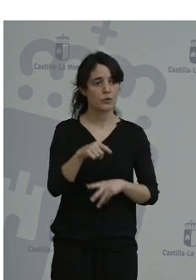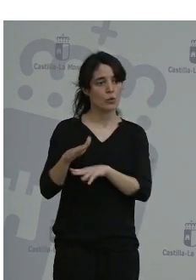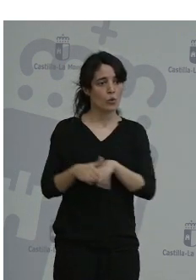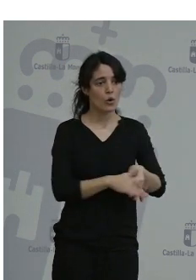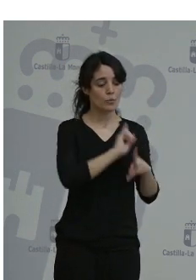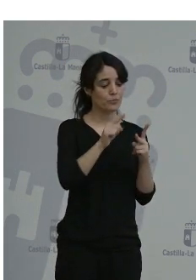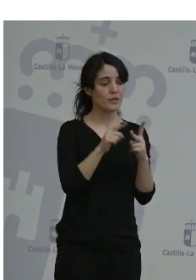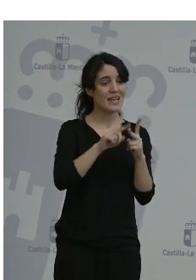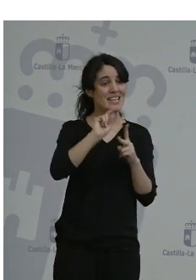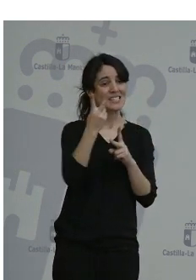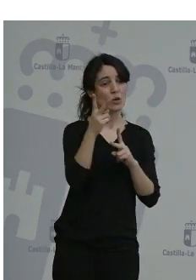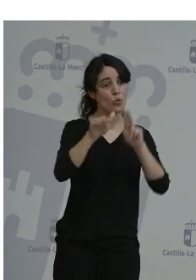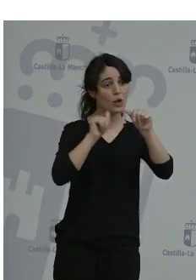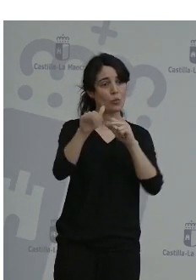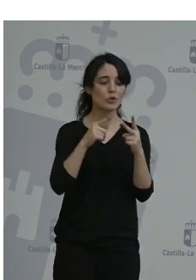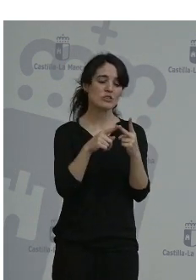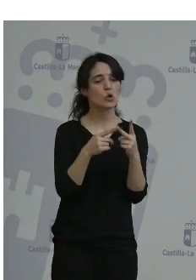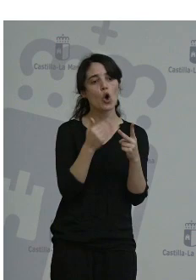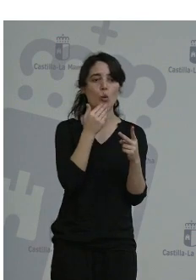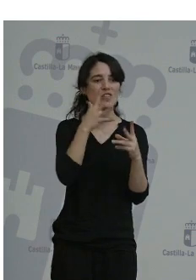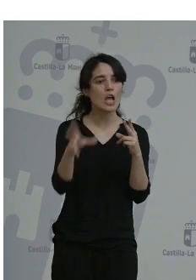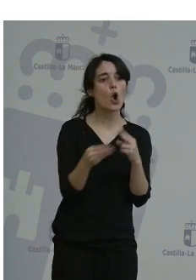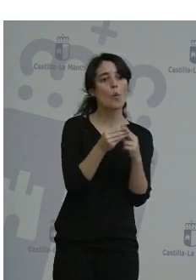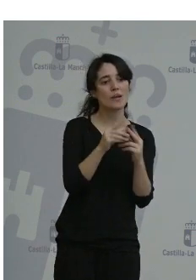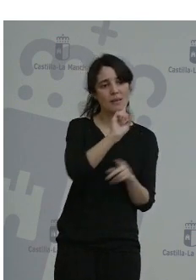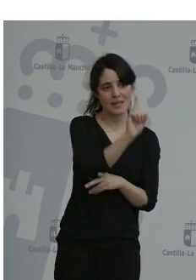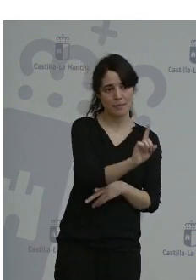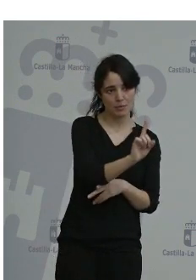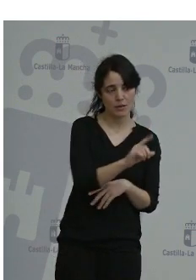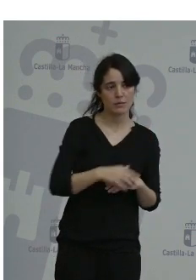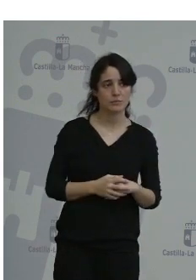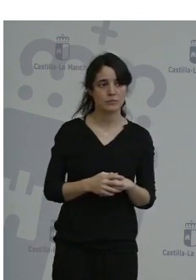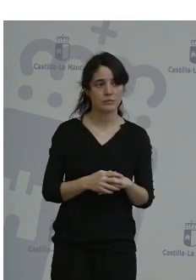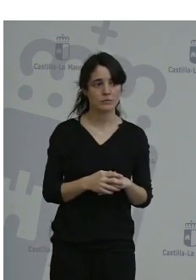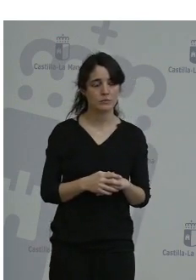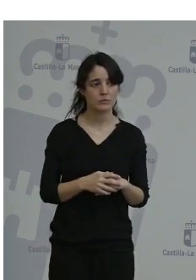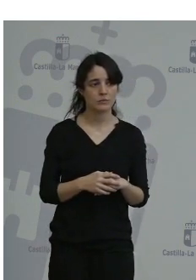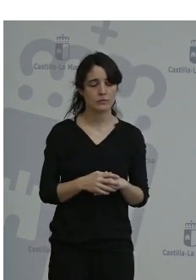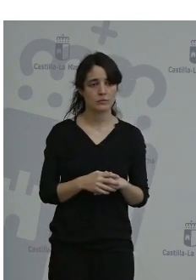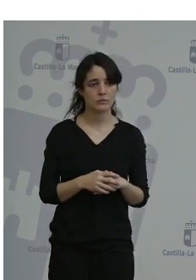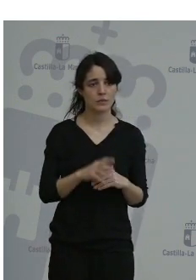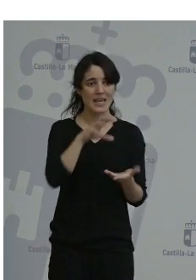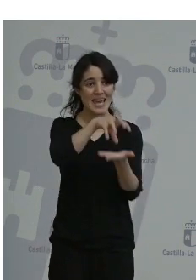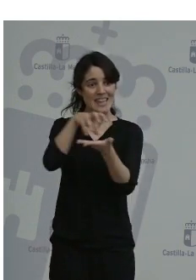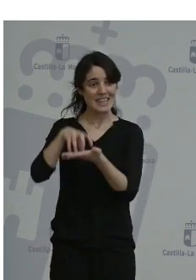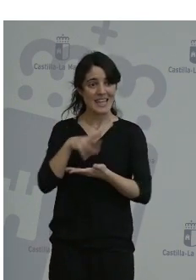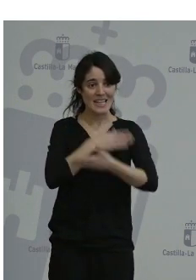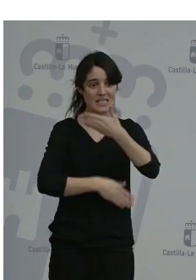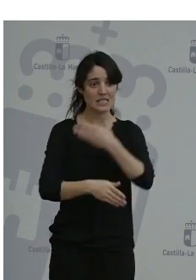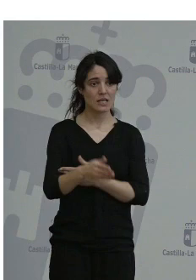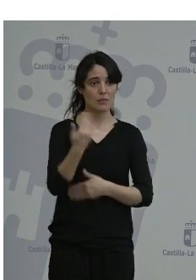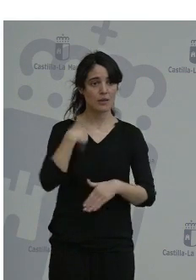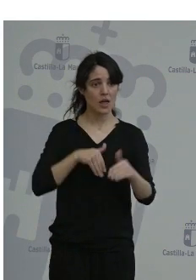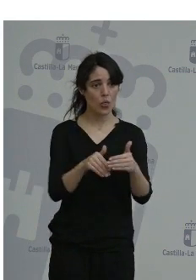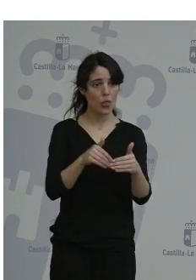a complementar a esta es que vamos a sacar para las entidades de la discapacidad unas